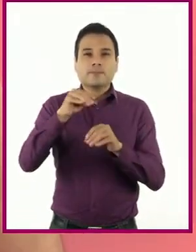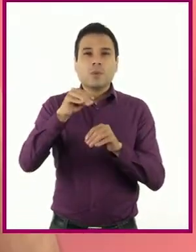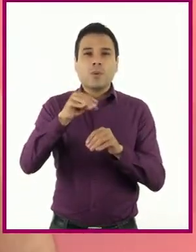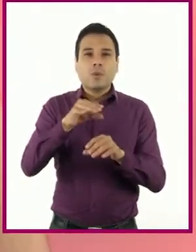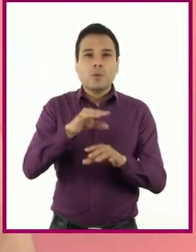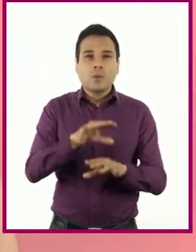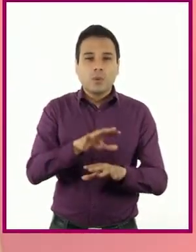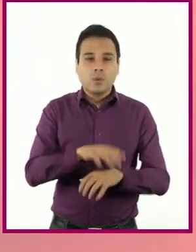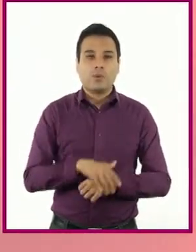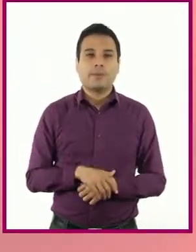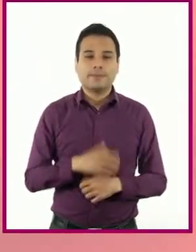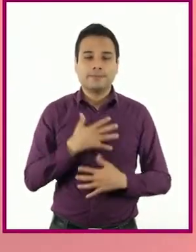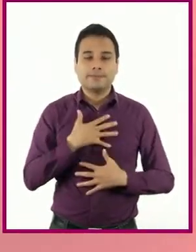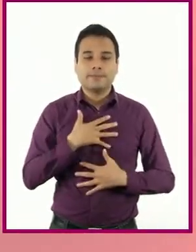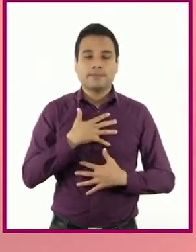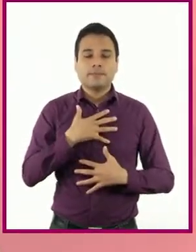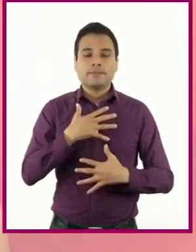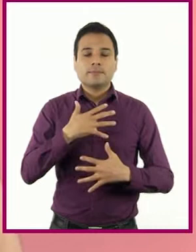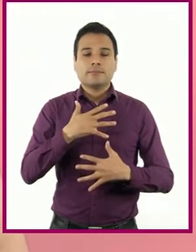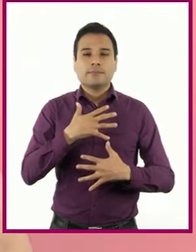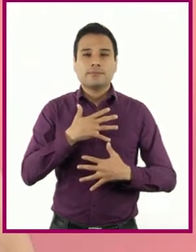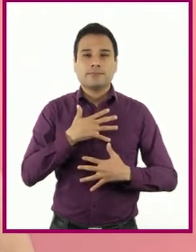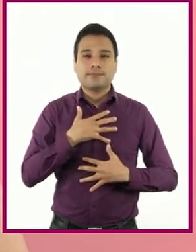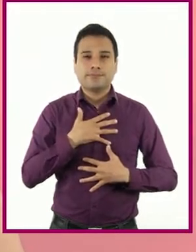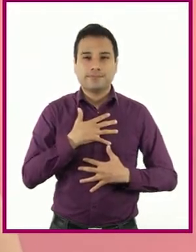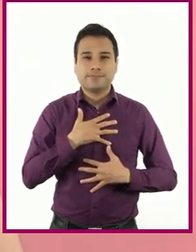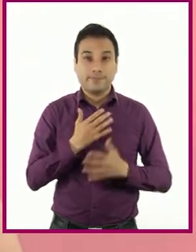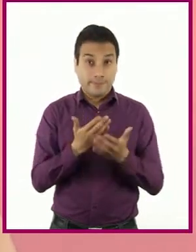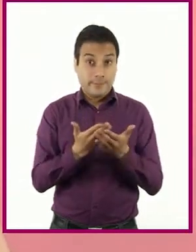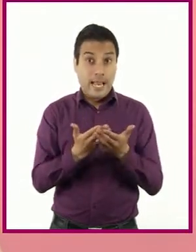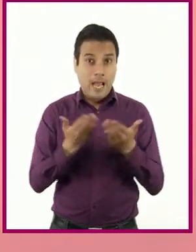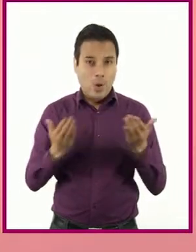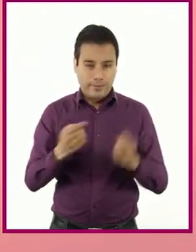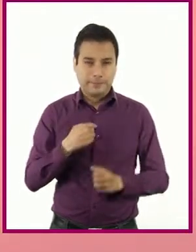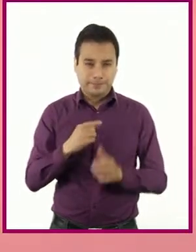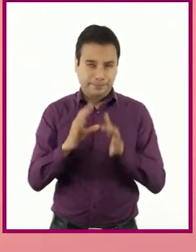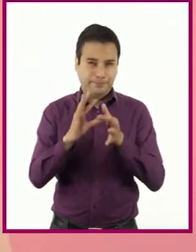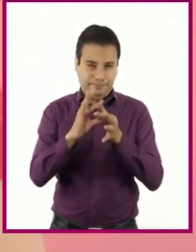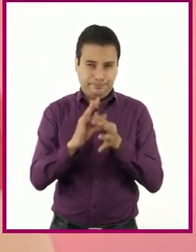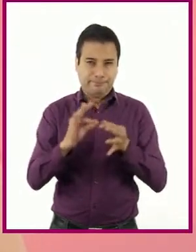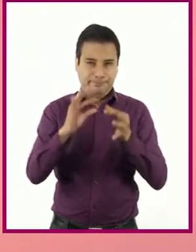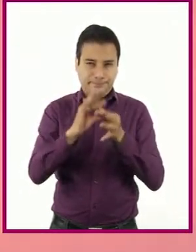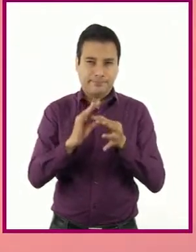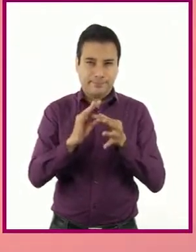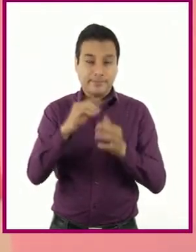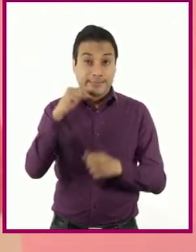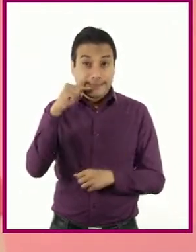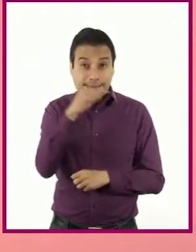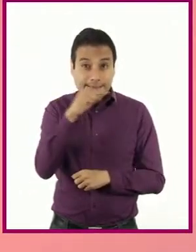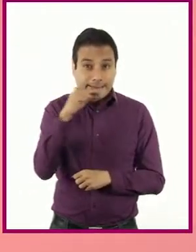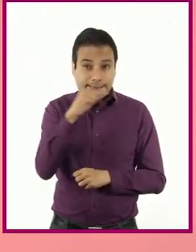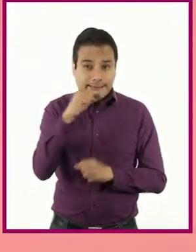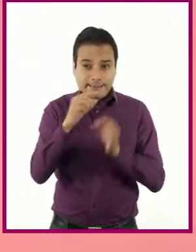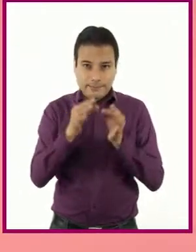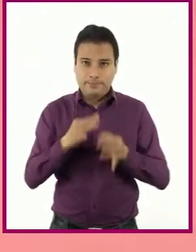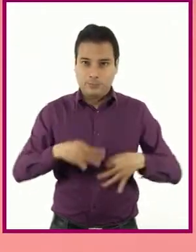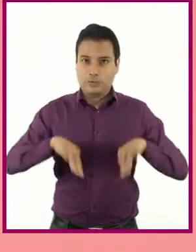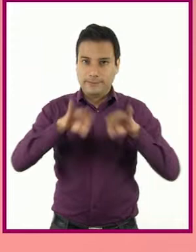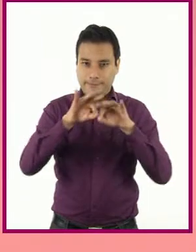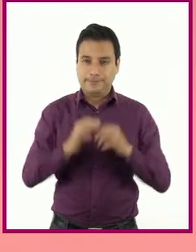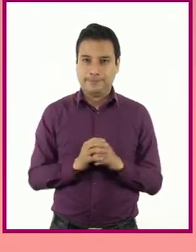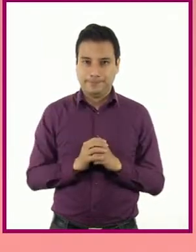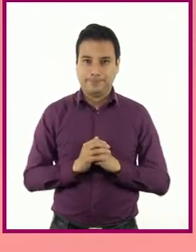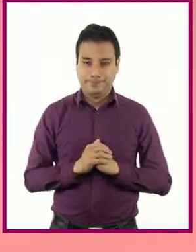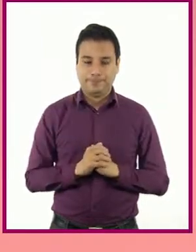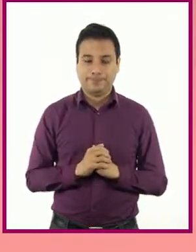vez. Ahora escucha la reflexión sobre la importancia de la higiene dental. Cierra tus